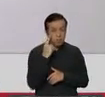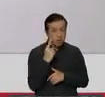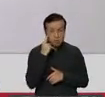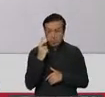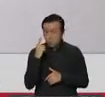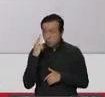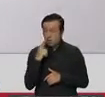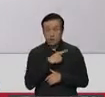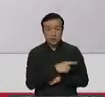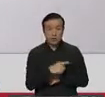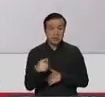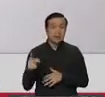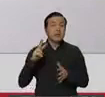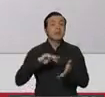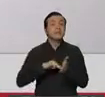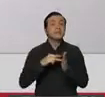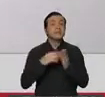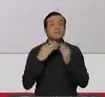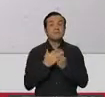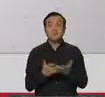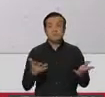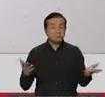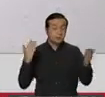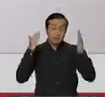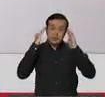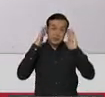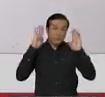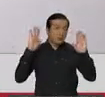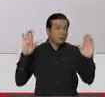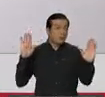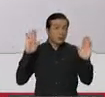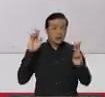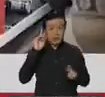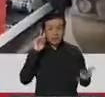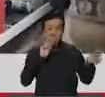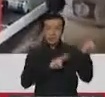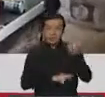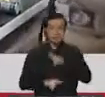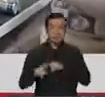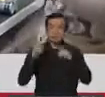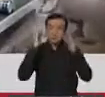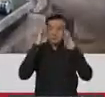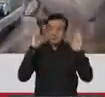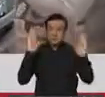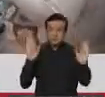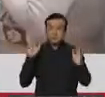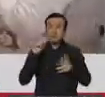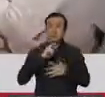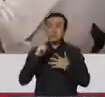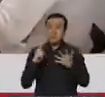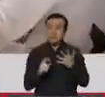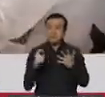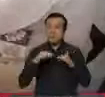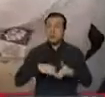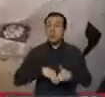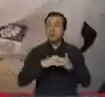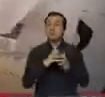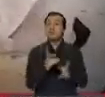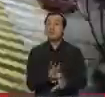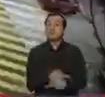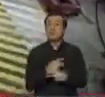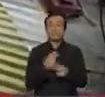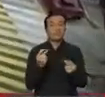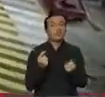1.000 habitantes, lo que nosotros no podemos saber es cuál es el perfil epidemiológico. A pesar de ello, la necesidad de la reactivación productiva